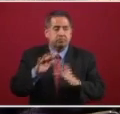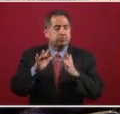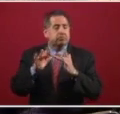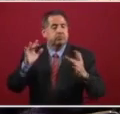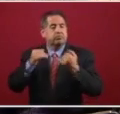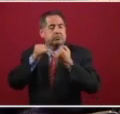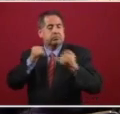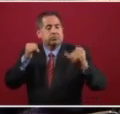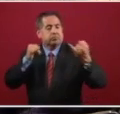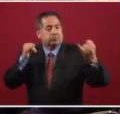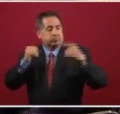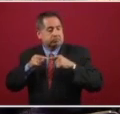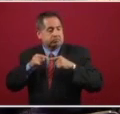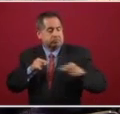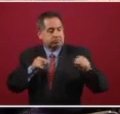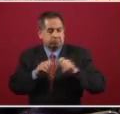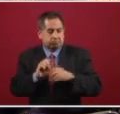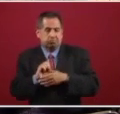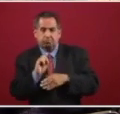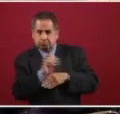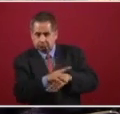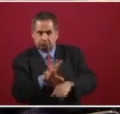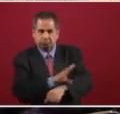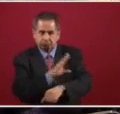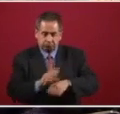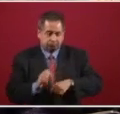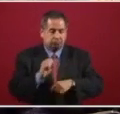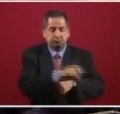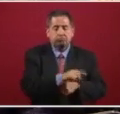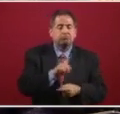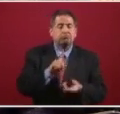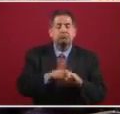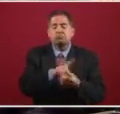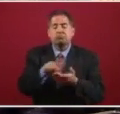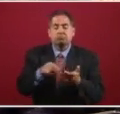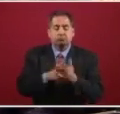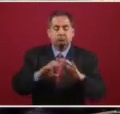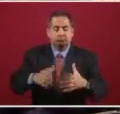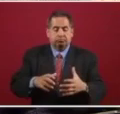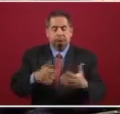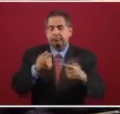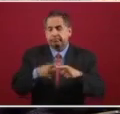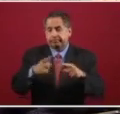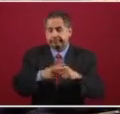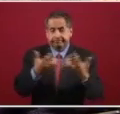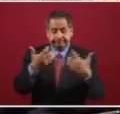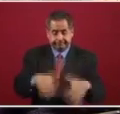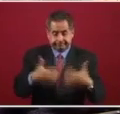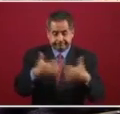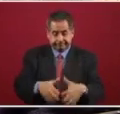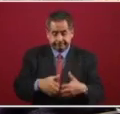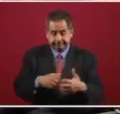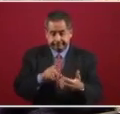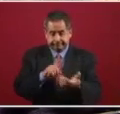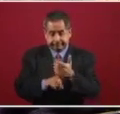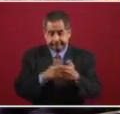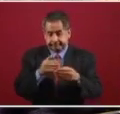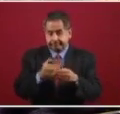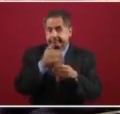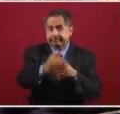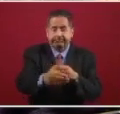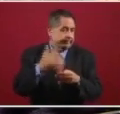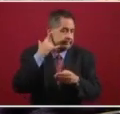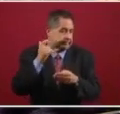transmisión entre lo que viene siendo las empresas que están del lado de